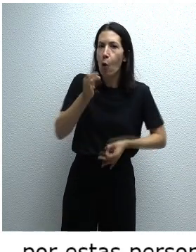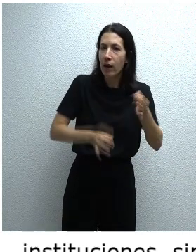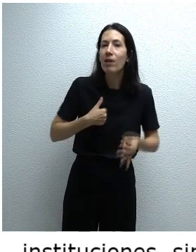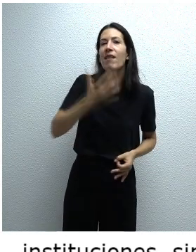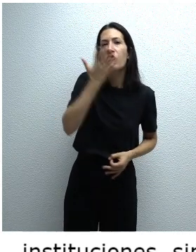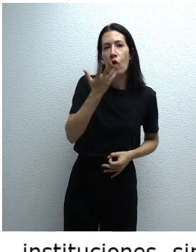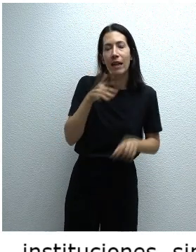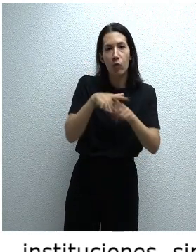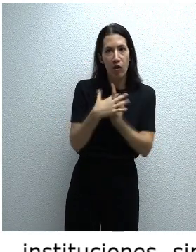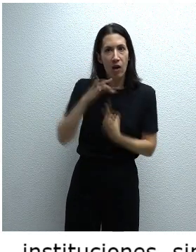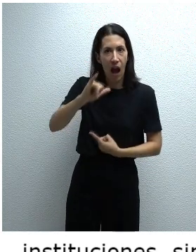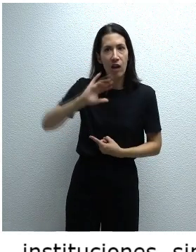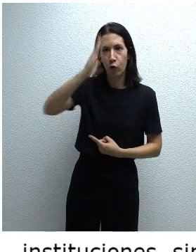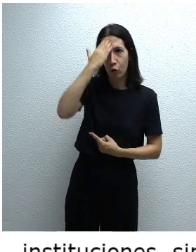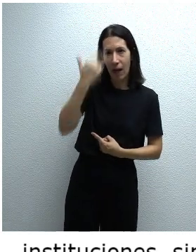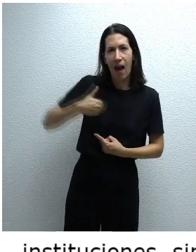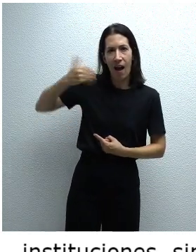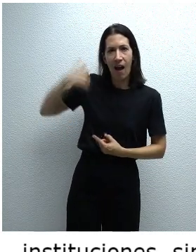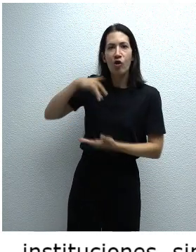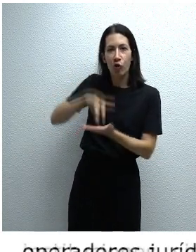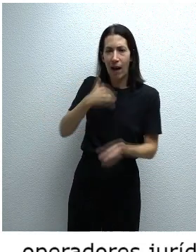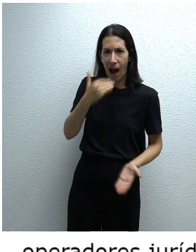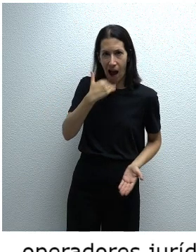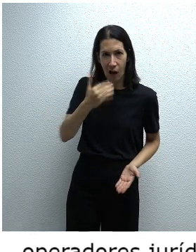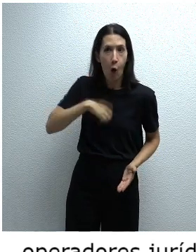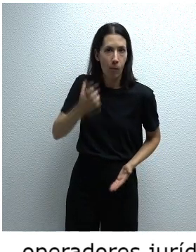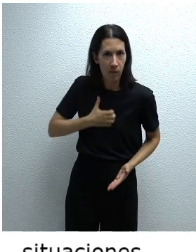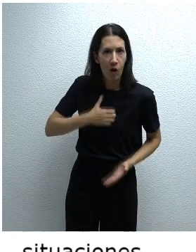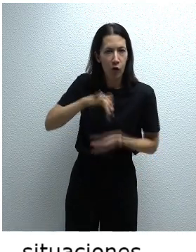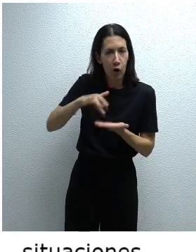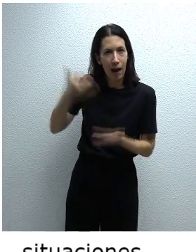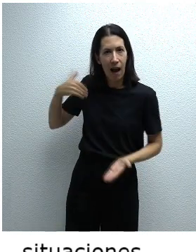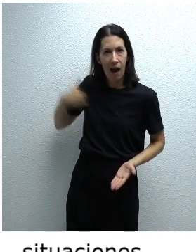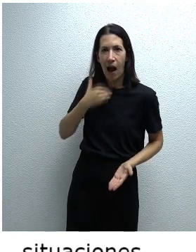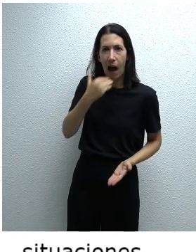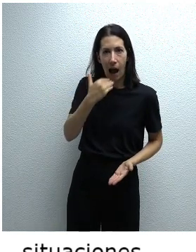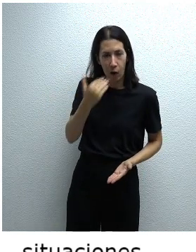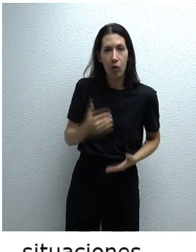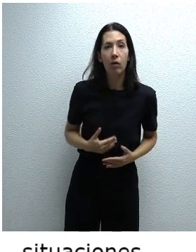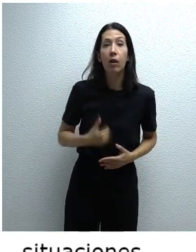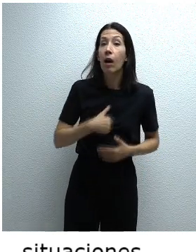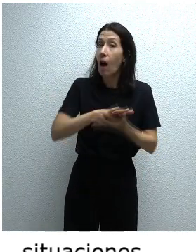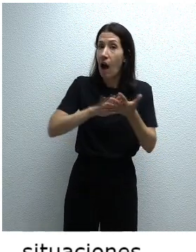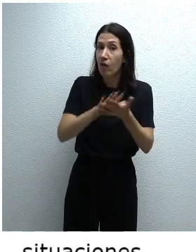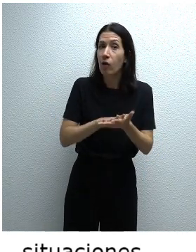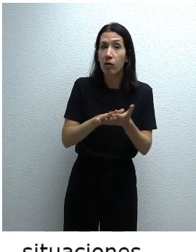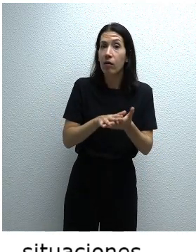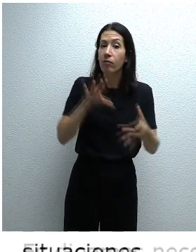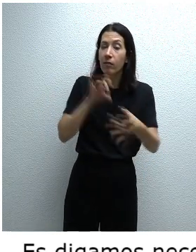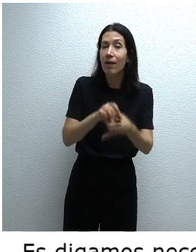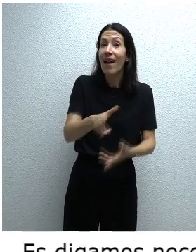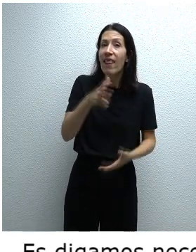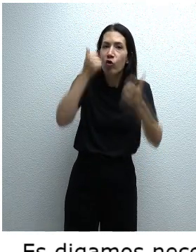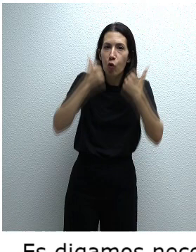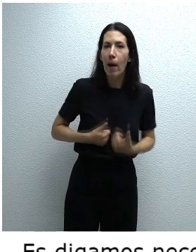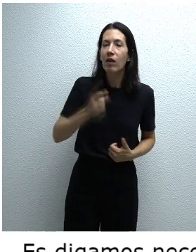conocimiento de la existencia de estas situaciones. Es, digamos, necesario, en cuanto que es una cuestión relativa a los propios derechos humanos y la efectividad de